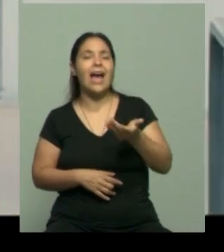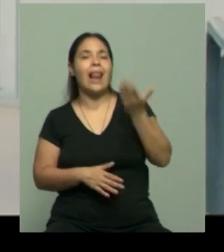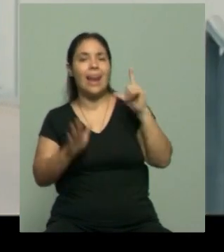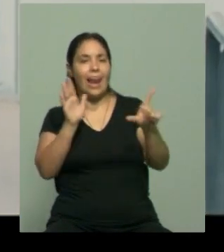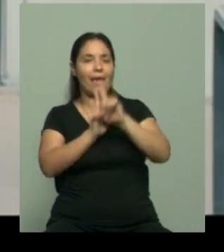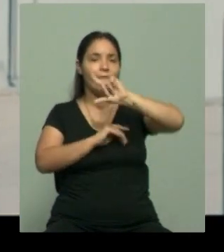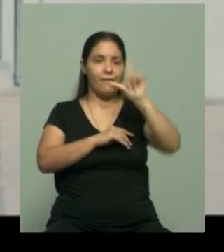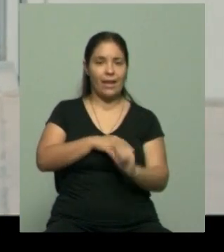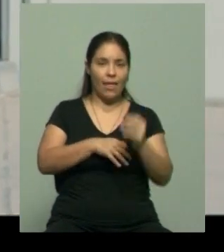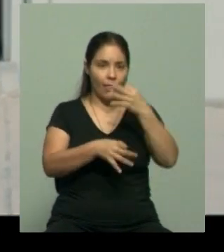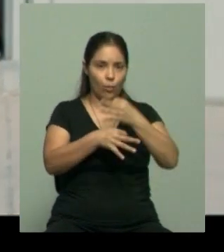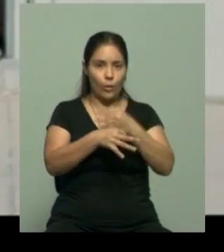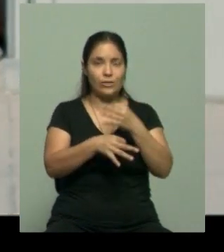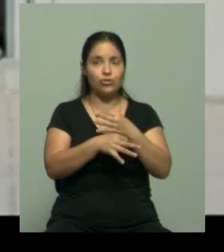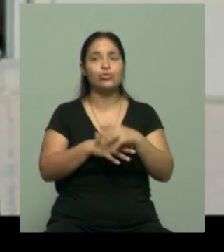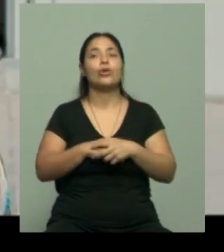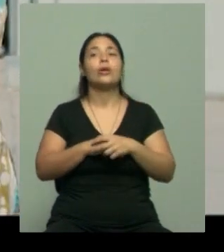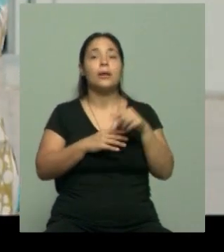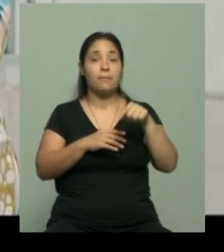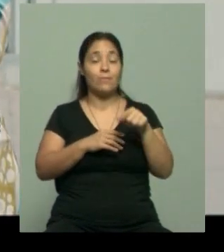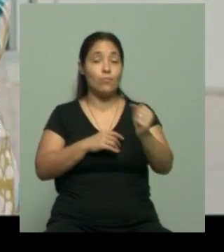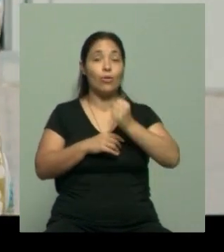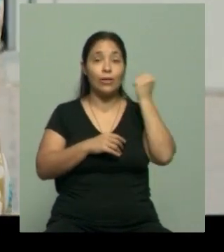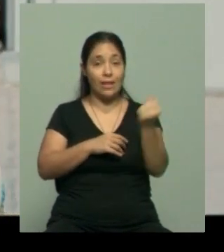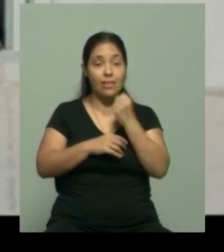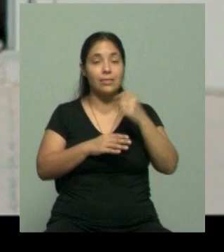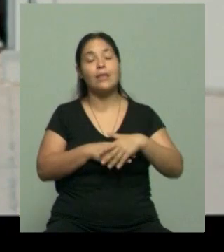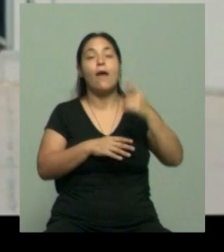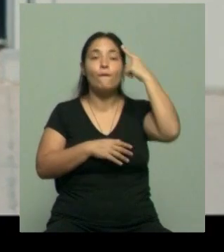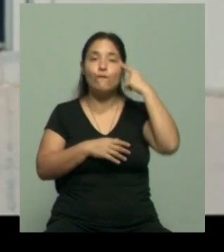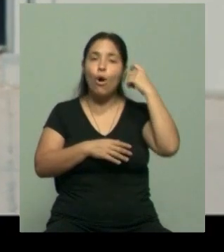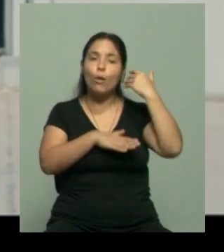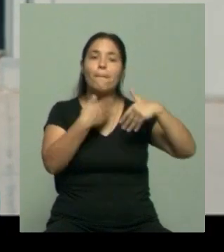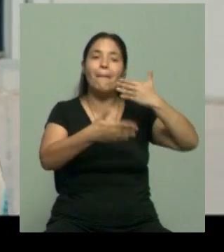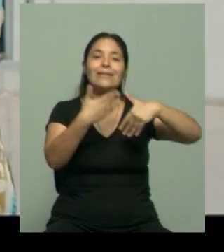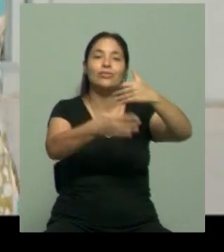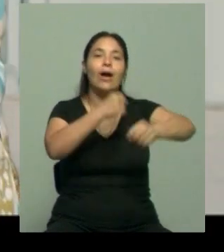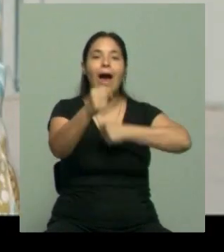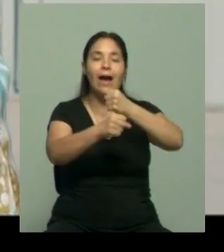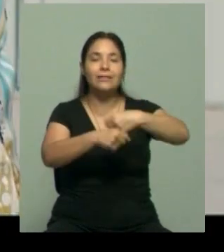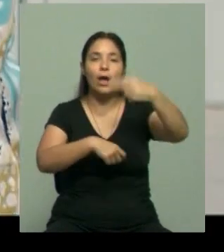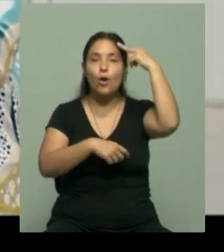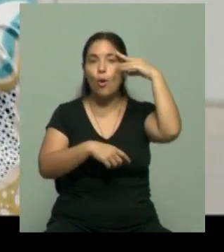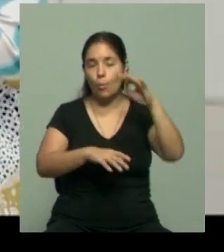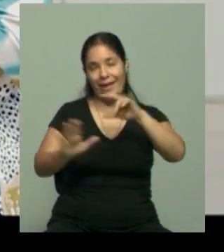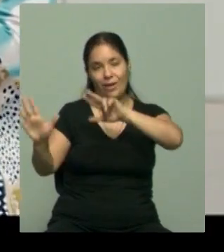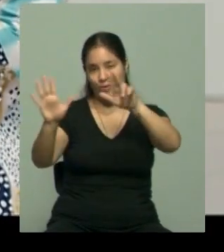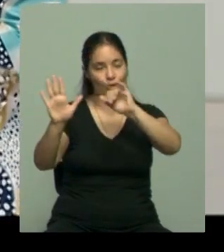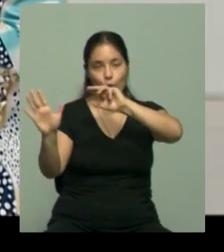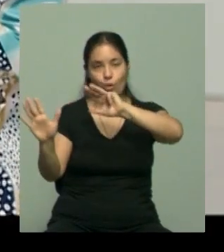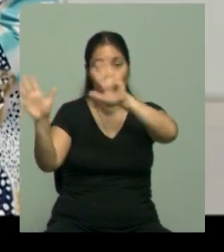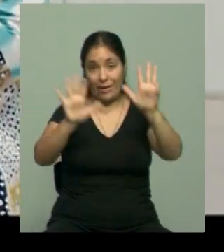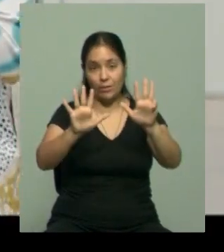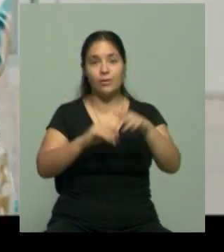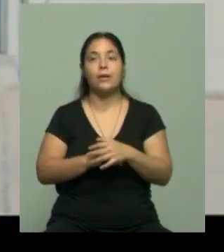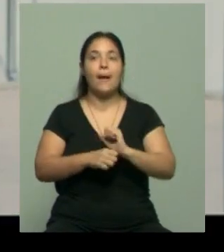había extendido la importancia por ahí de esta formación de los niños y niñas hasta el 9º grado, así como que la